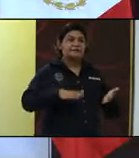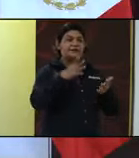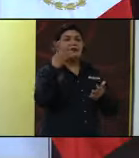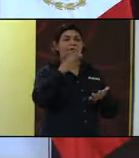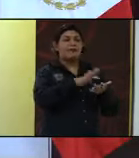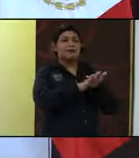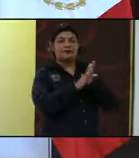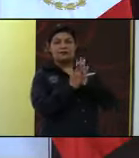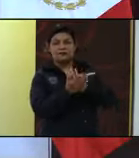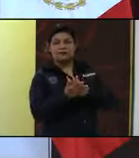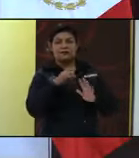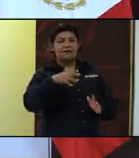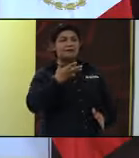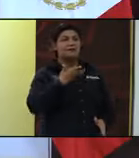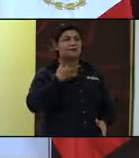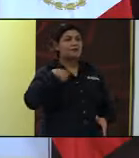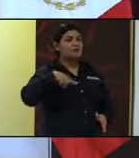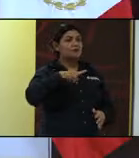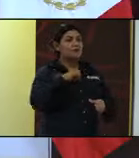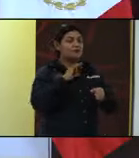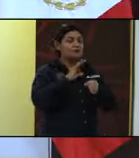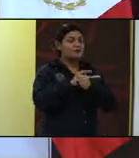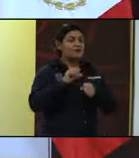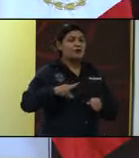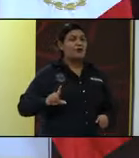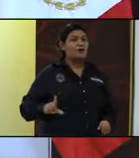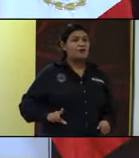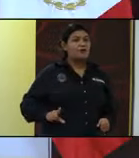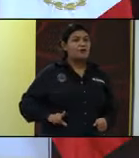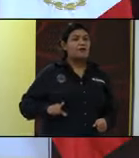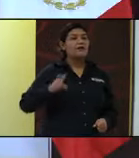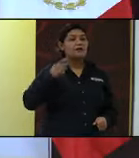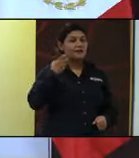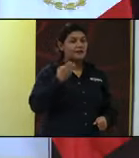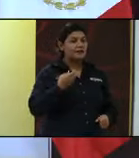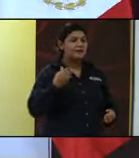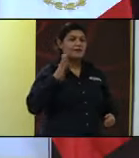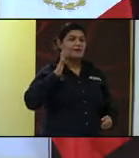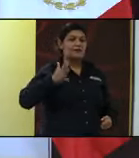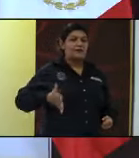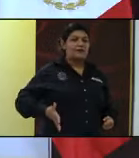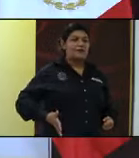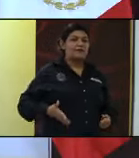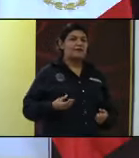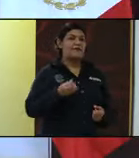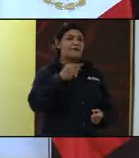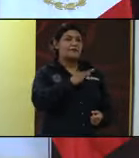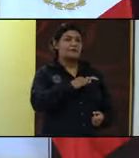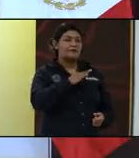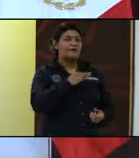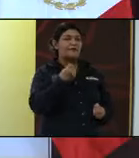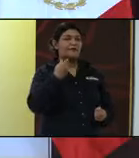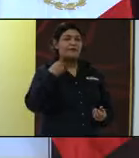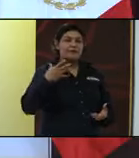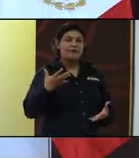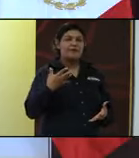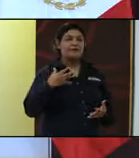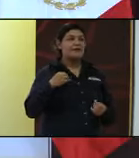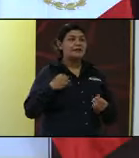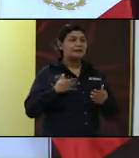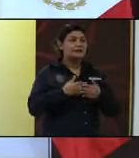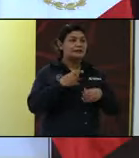Transformación, pues tenemos todo el respaldo del señor gobernador y eso pues nos llena de orgullo y satisfacción. Y pues en un momento